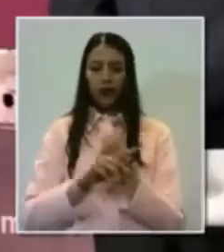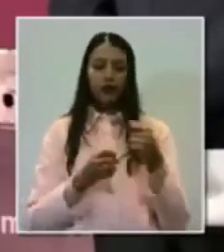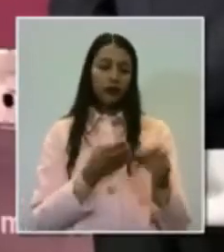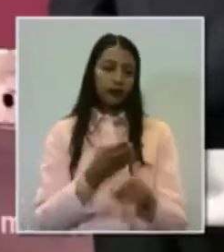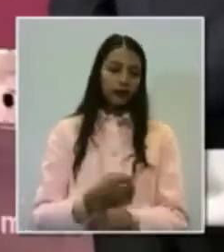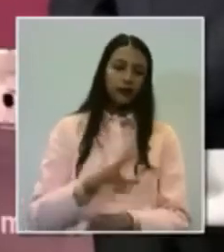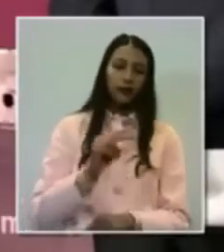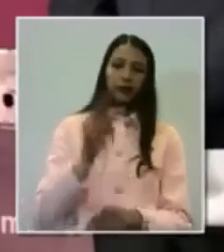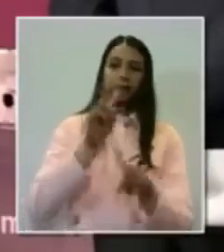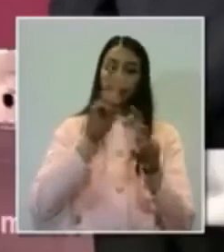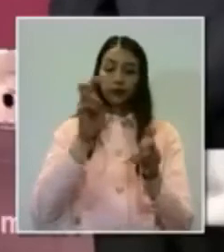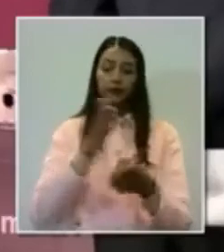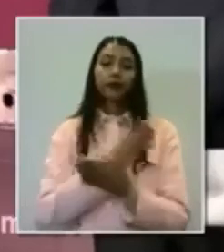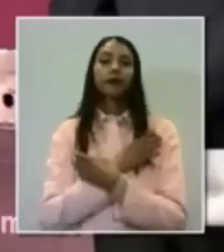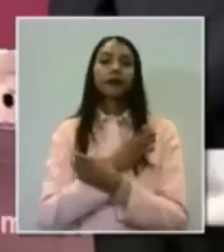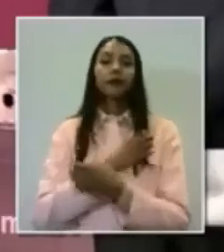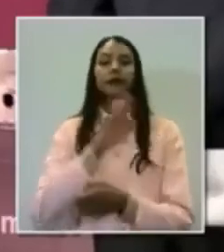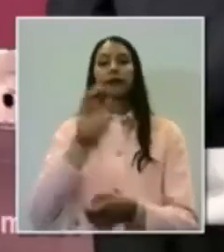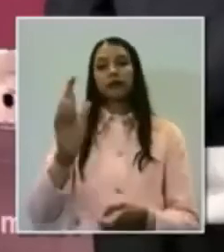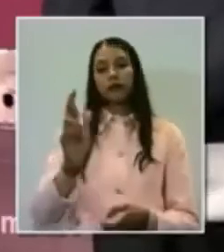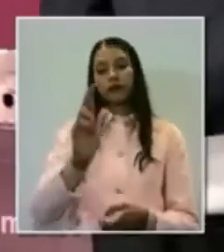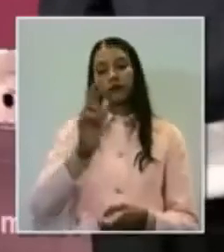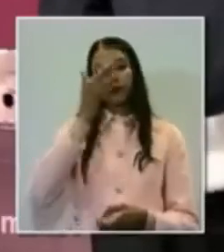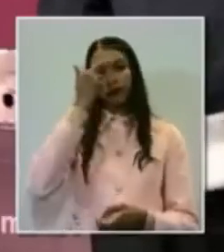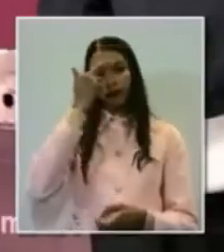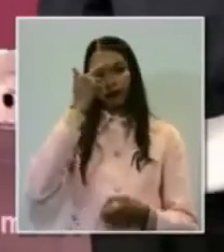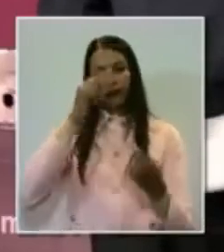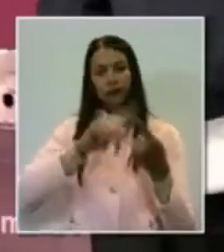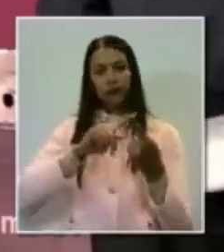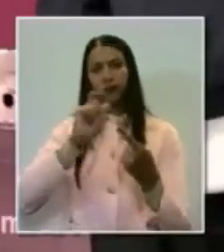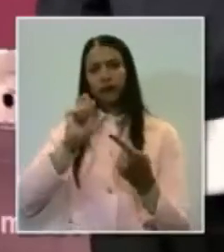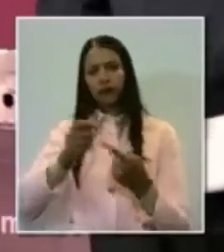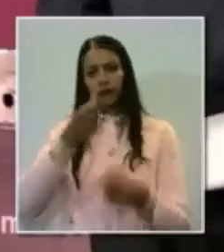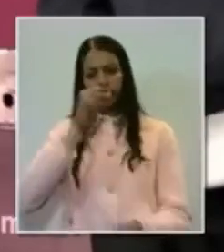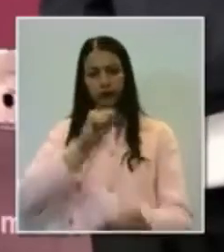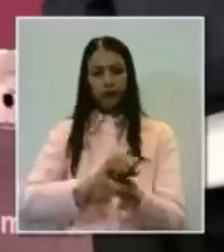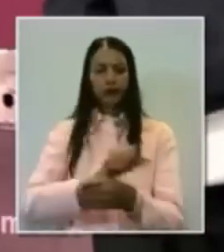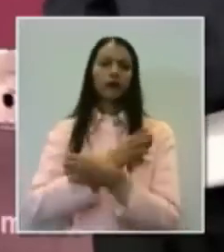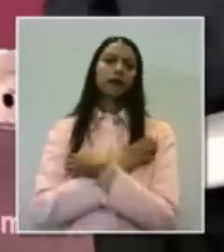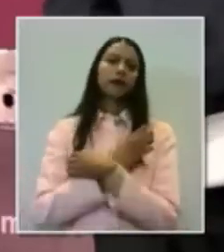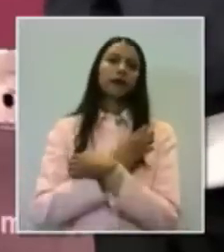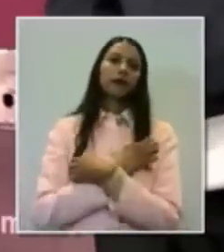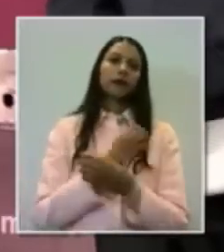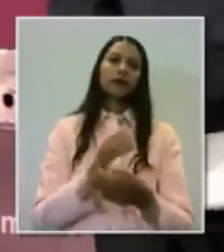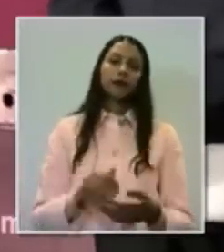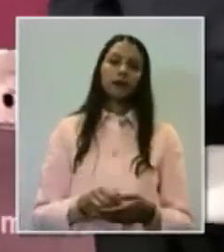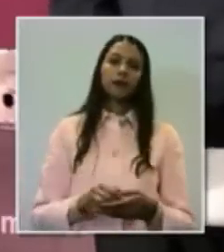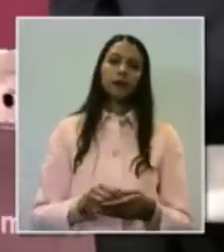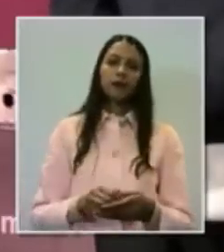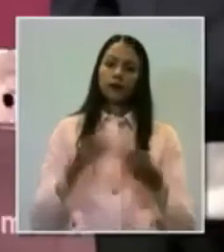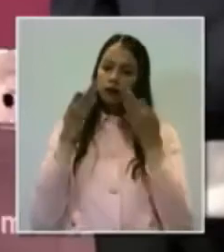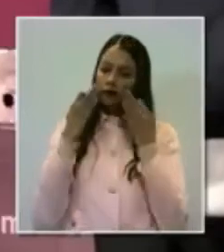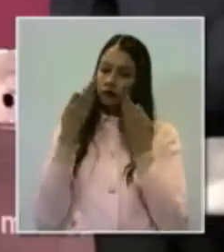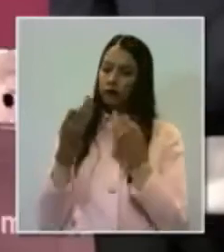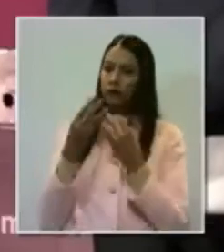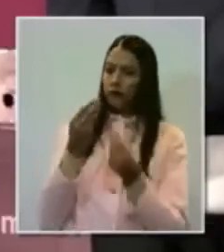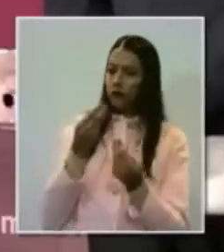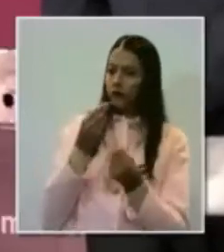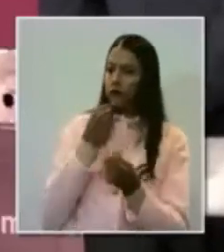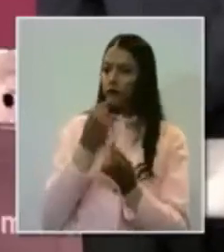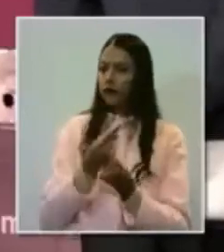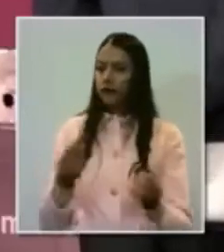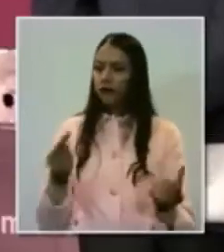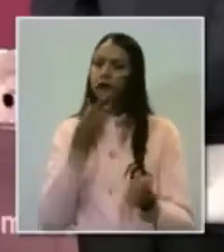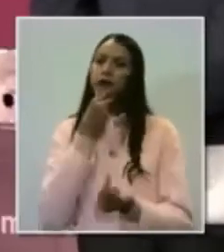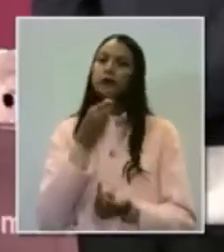en el sistema educativo y recordemos que quienes formamos parte de la Secretaría de Educación somos el ejemplo de muchos niños, de